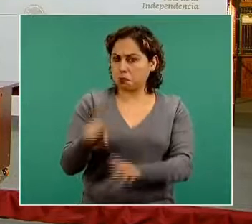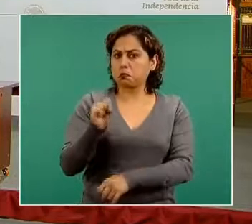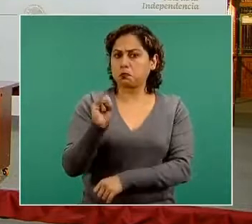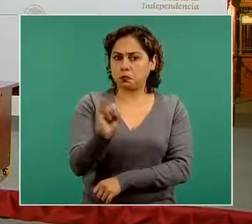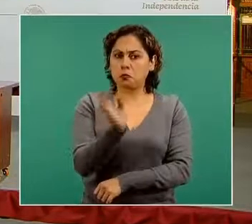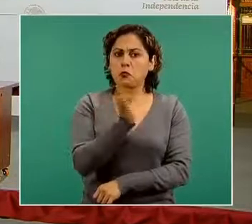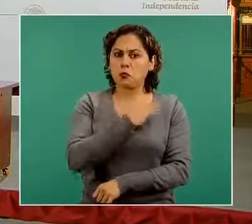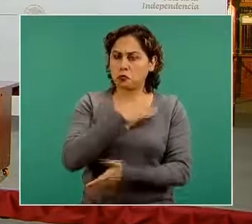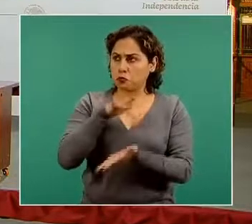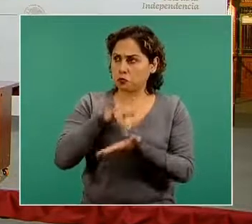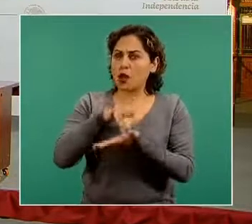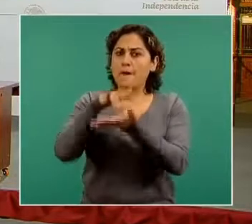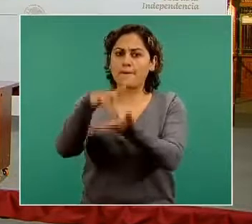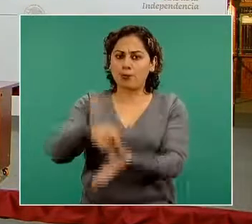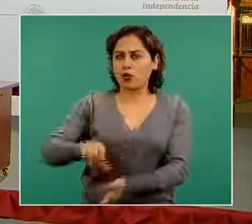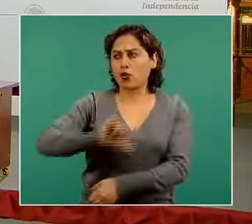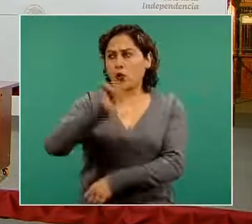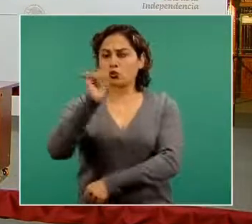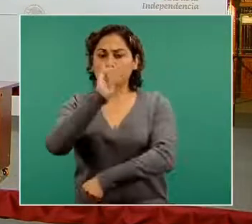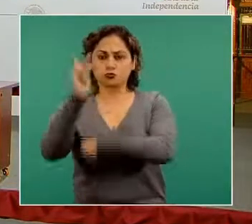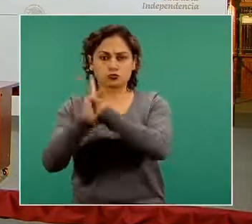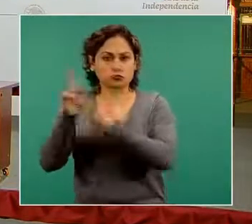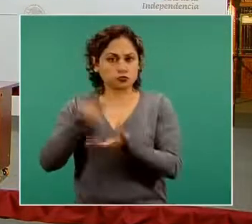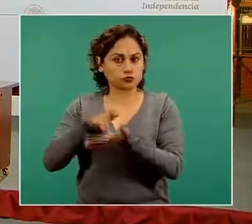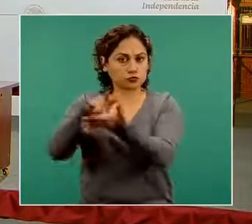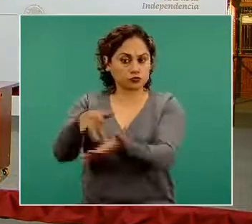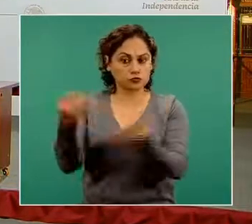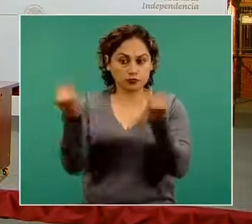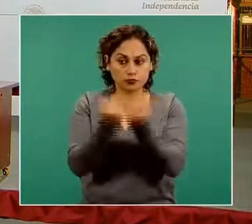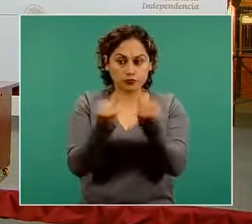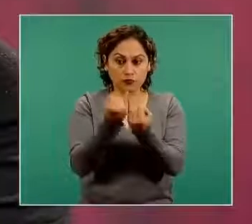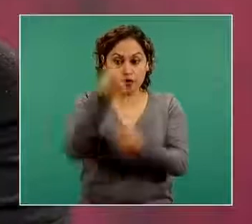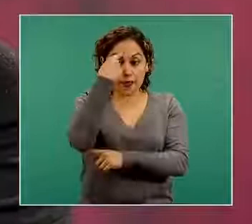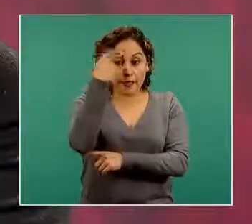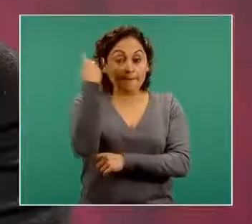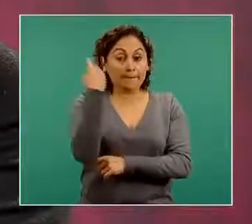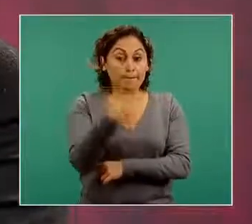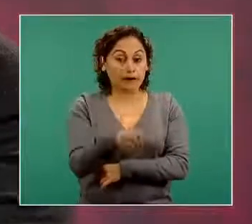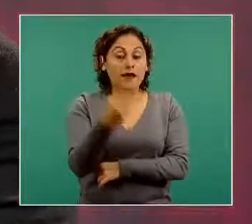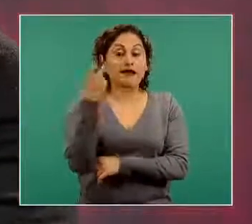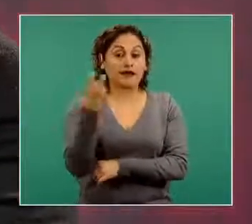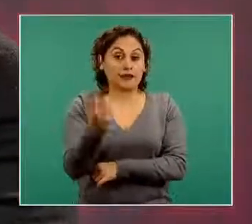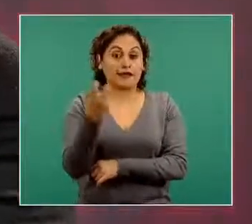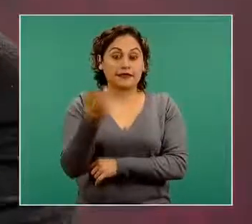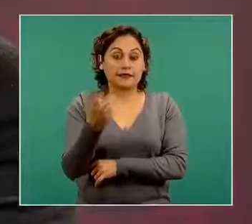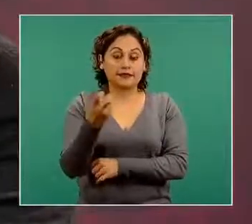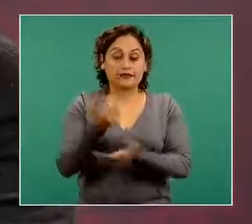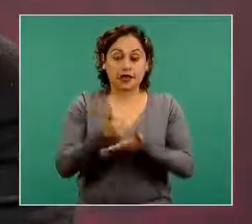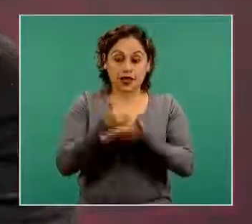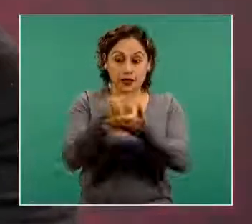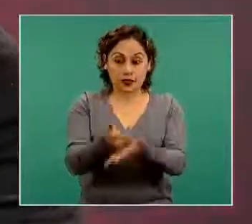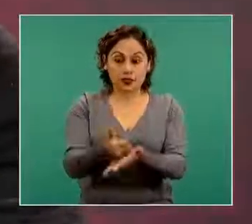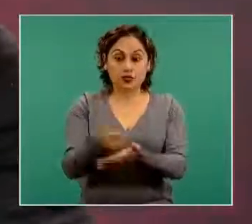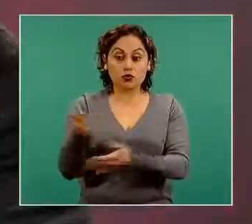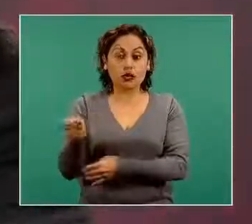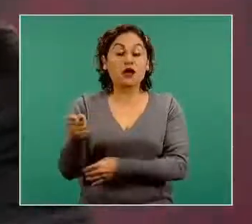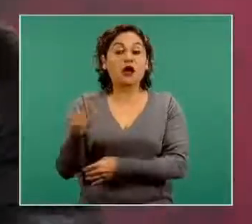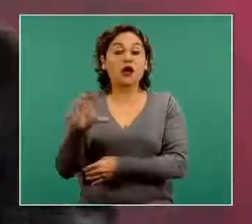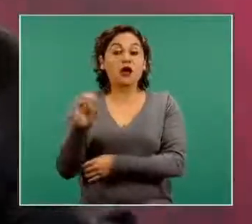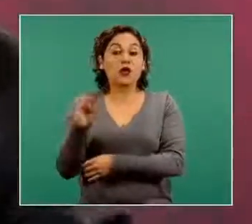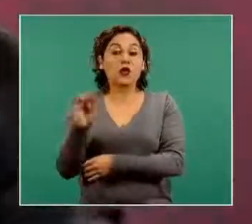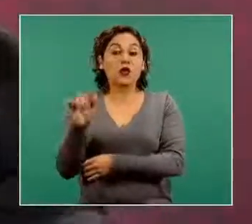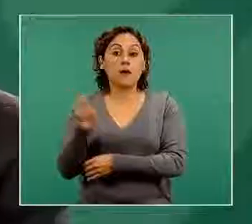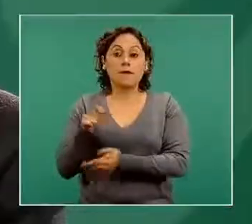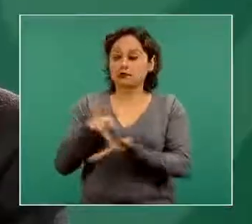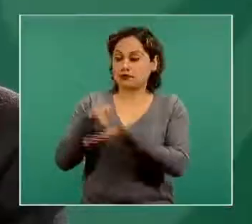muchos otros países a que se haga este mecanismo facilitado para que COVAX tenga la manera de